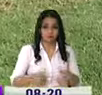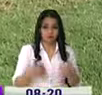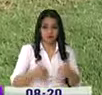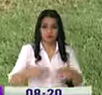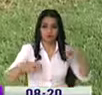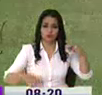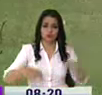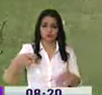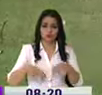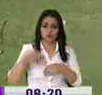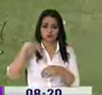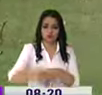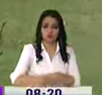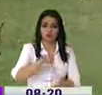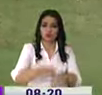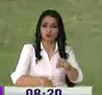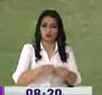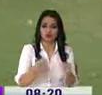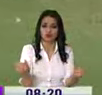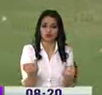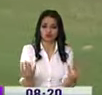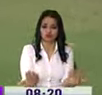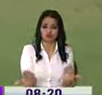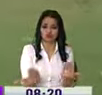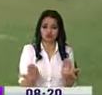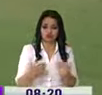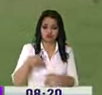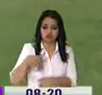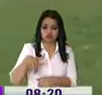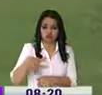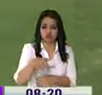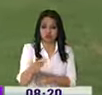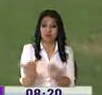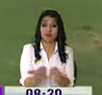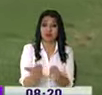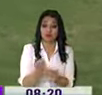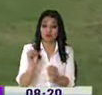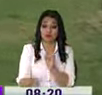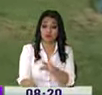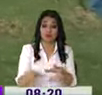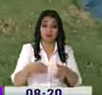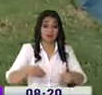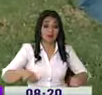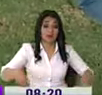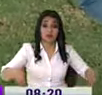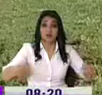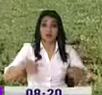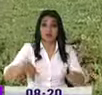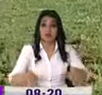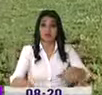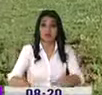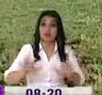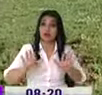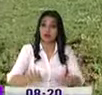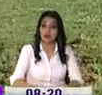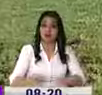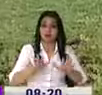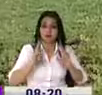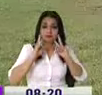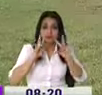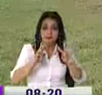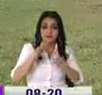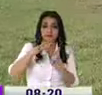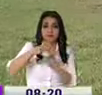oxidados, canchas llenas de maleza, senderos con acumulación de basura y un terreno totalmente irregular es parte del panorama del Parque